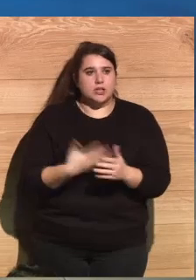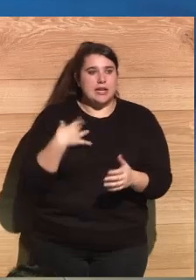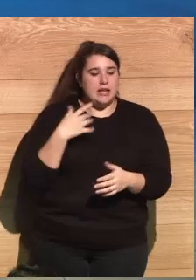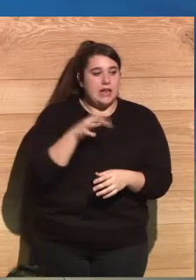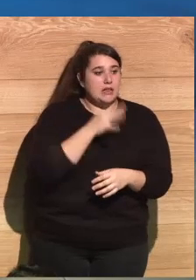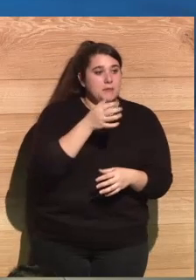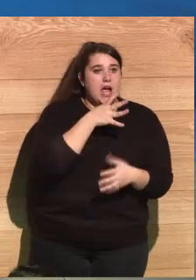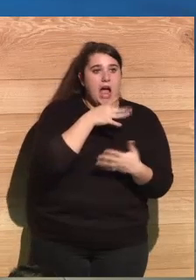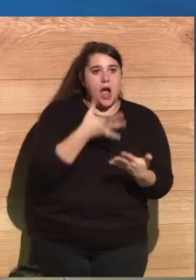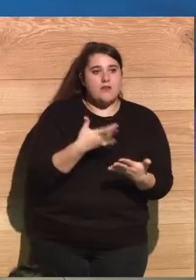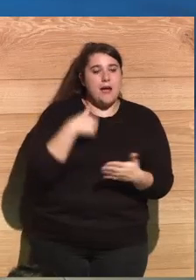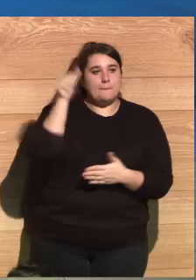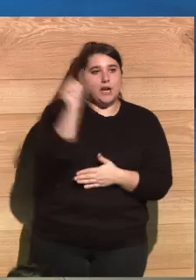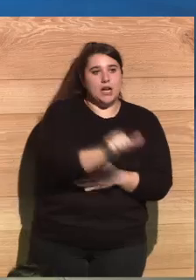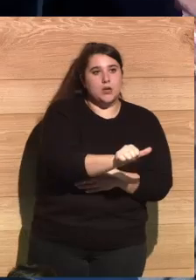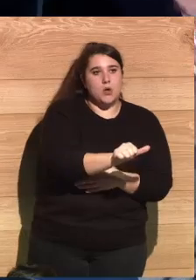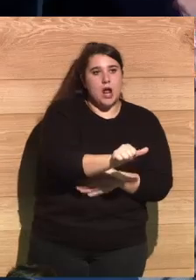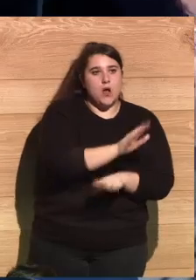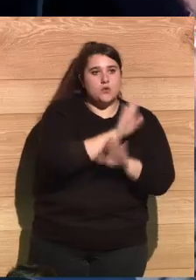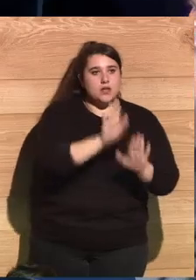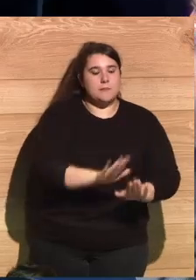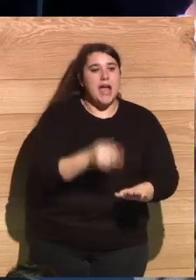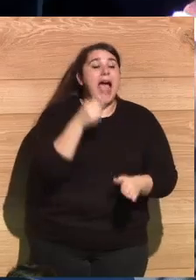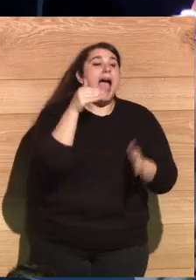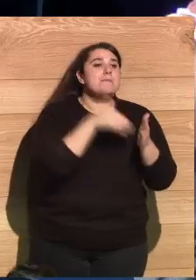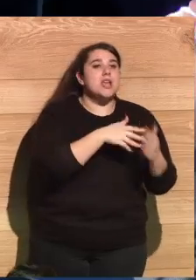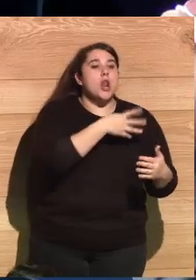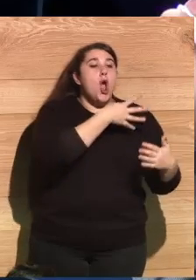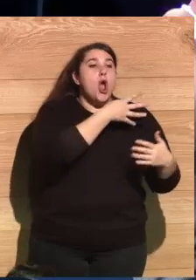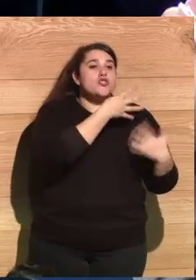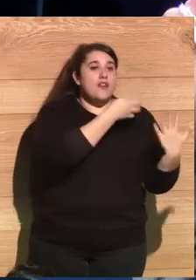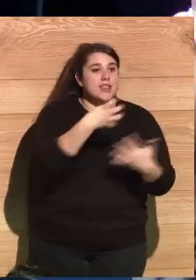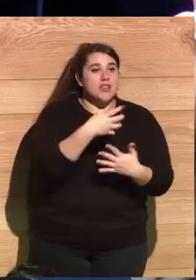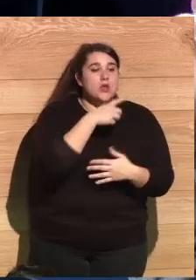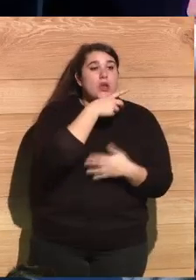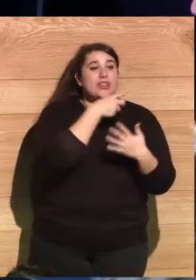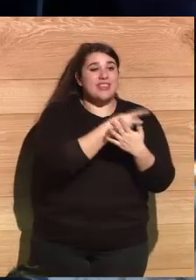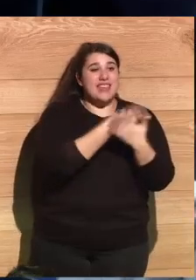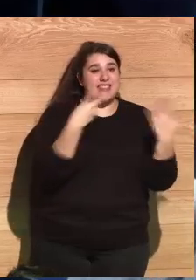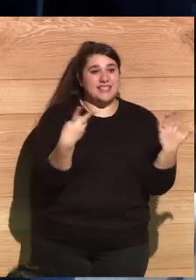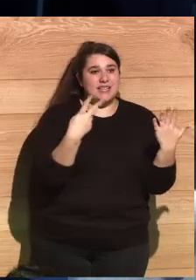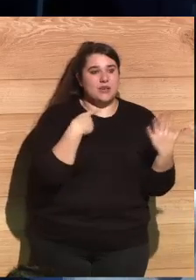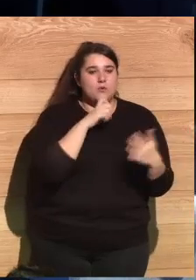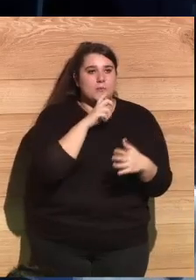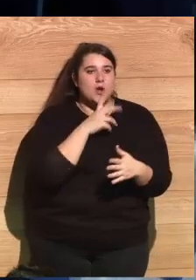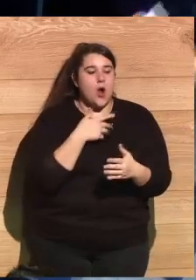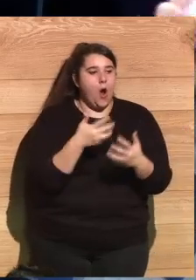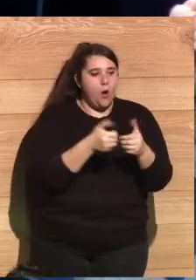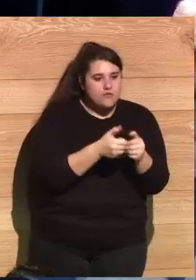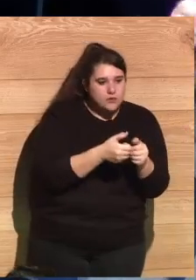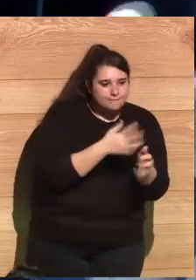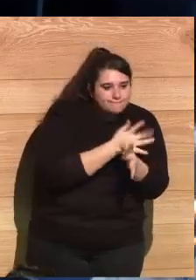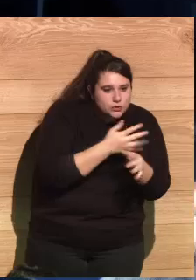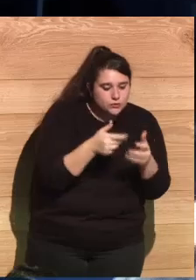ahora incluso la última película que está triunfando es 1917, que si la veis es como un videojuego, es exactamente igual que